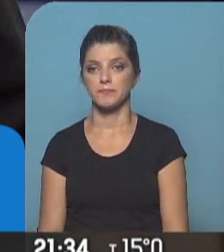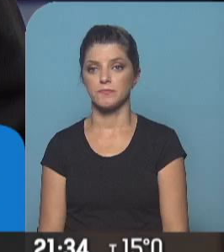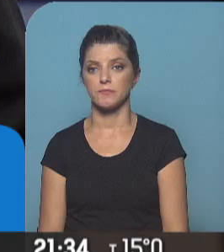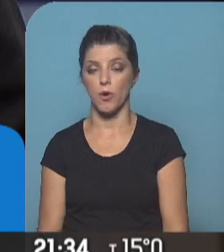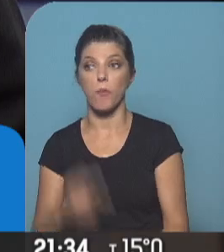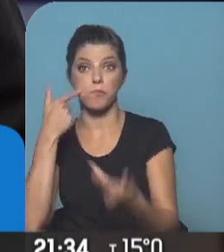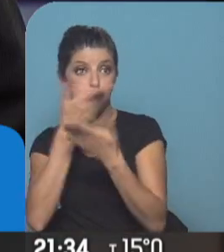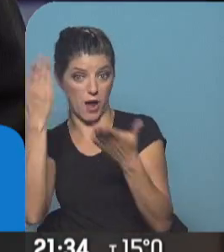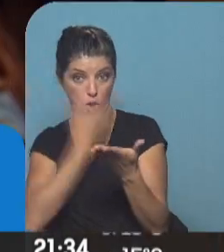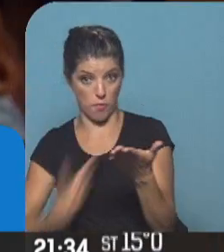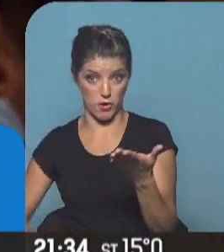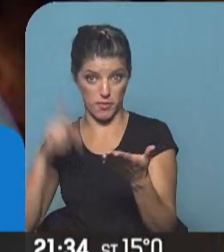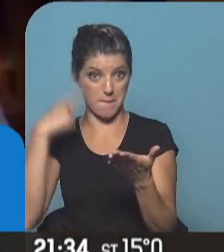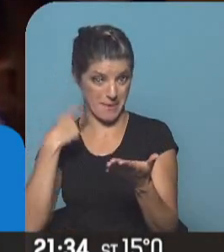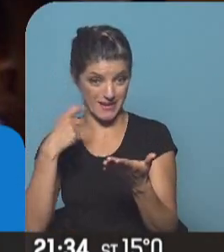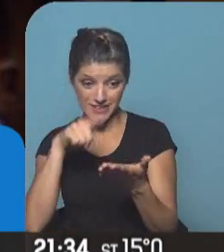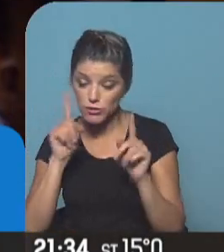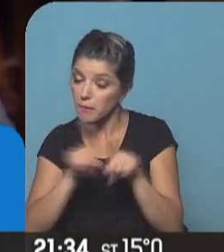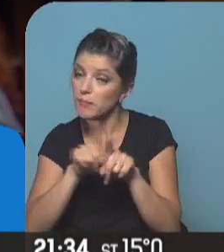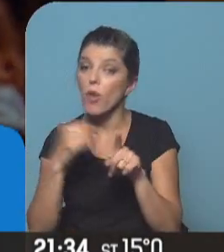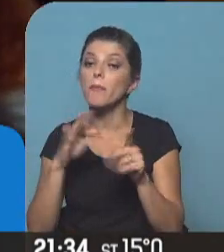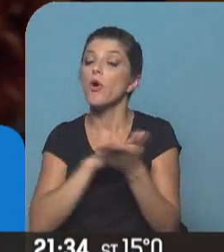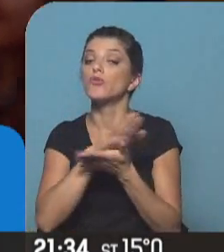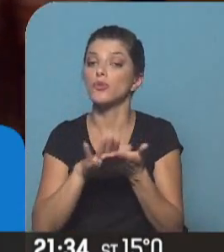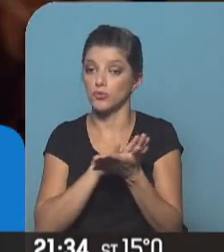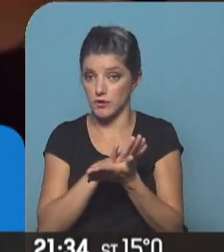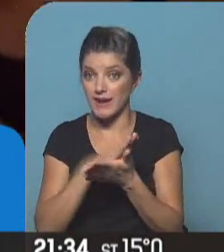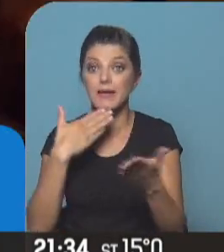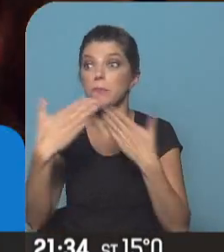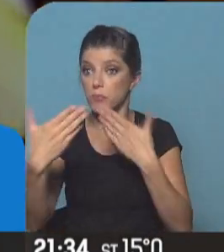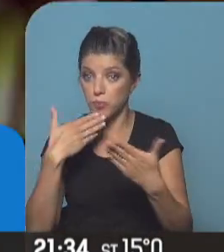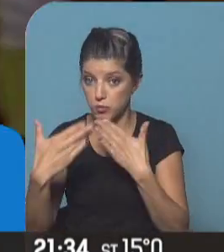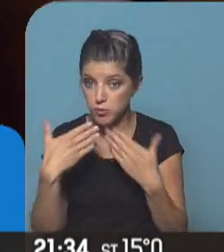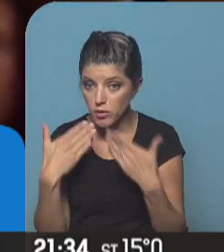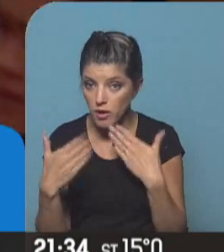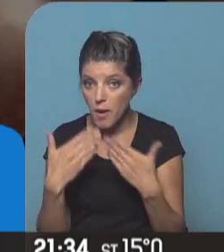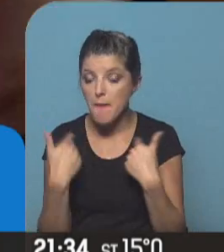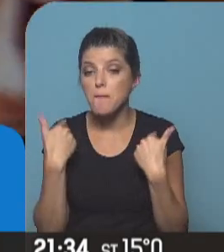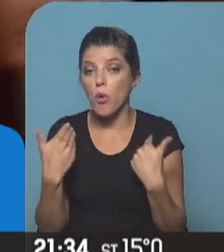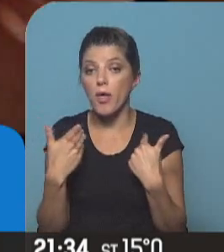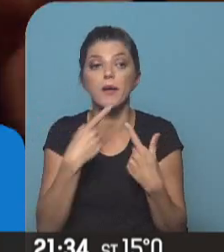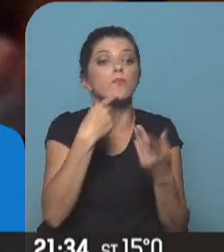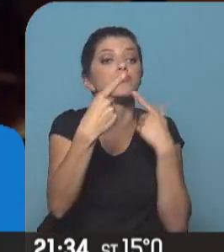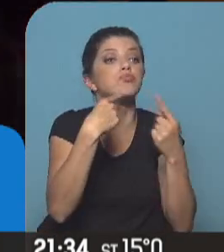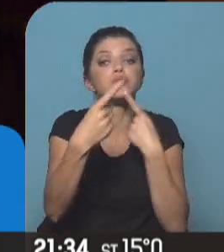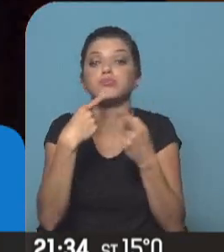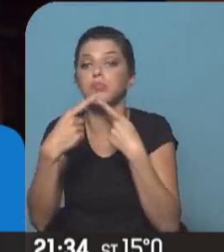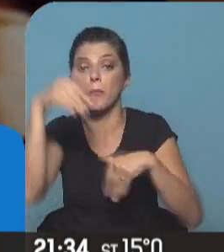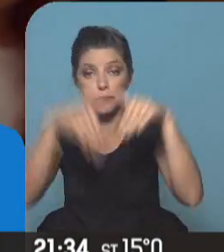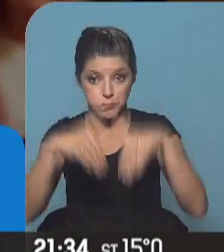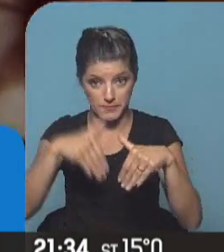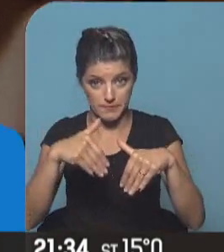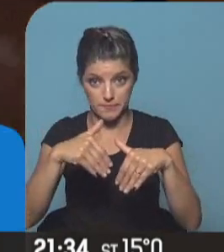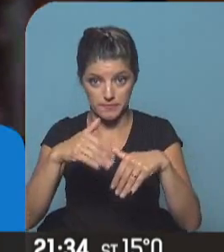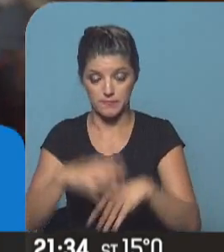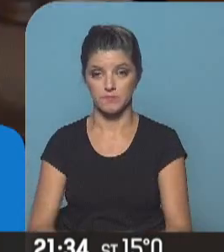lo que hay que dar una respuesta y por supuesto hay que hay que hablar para que se haga una consulta un referéndum negociado lo cual